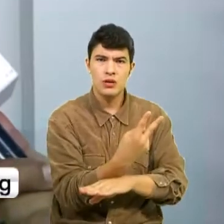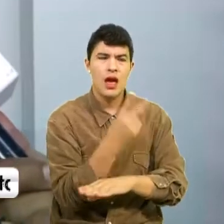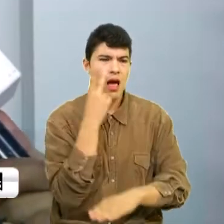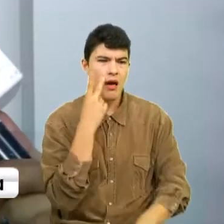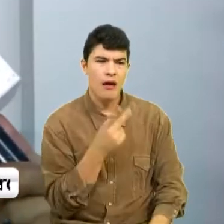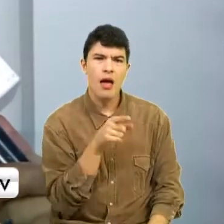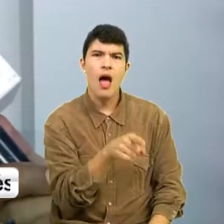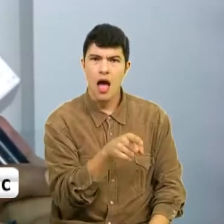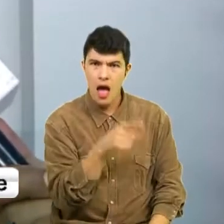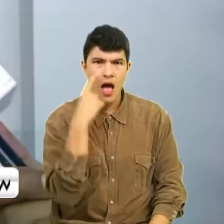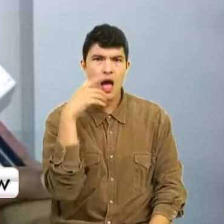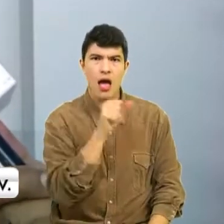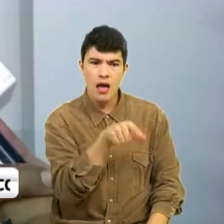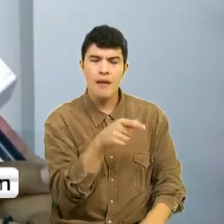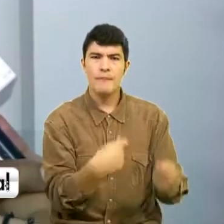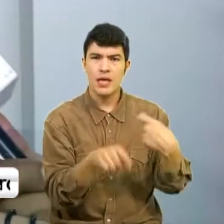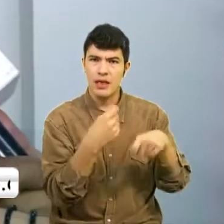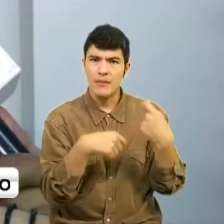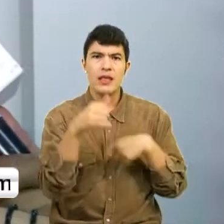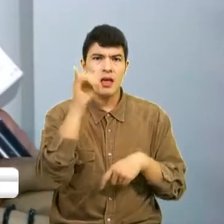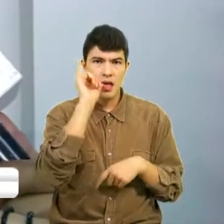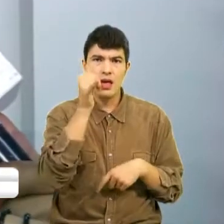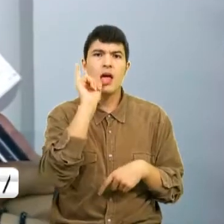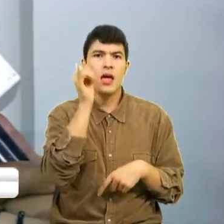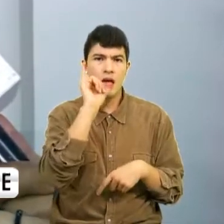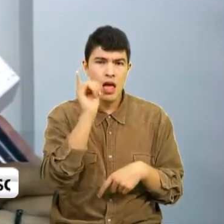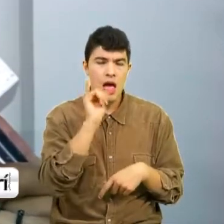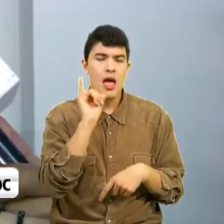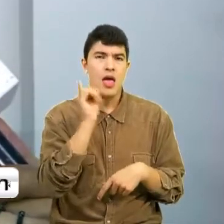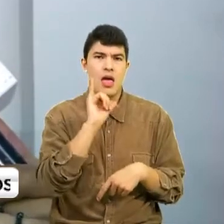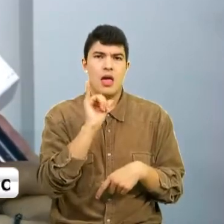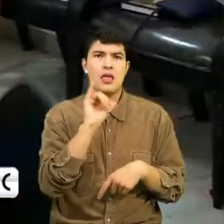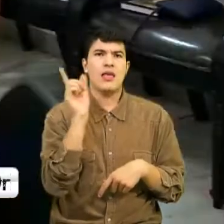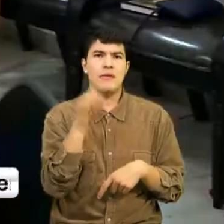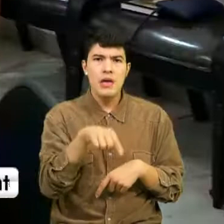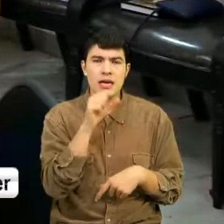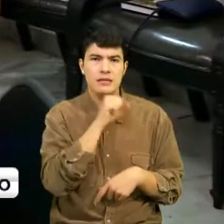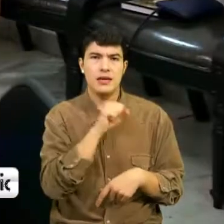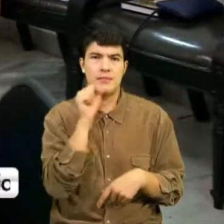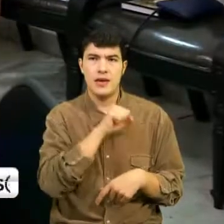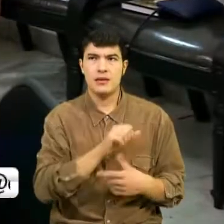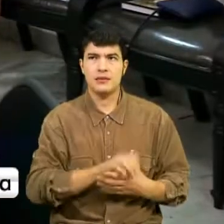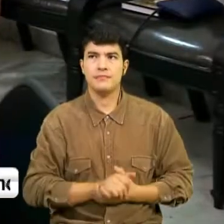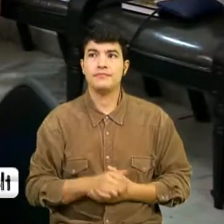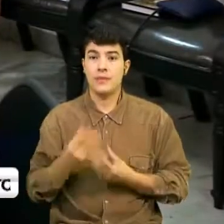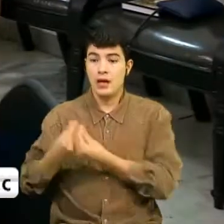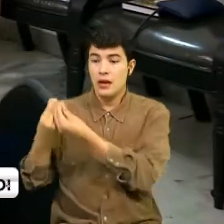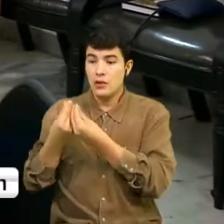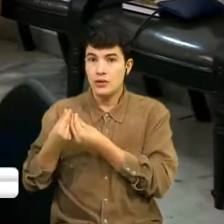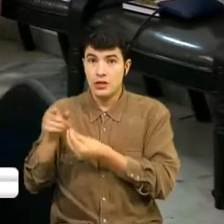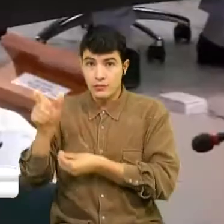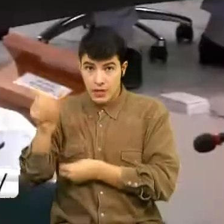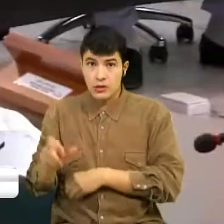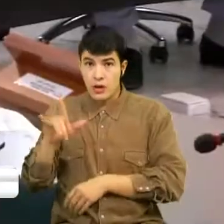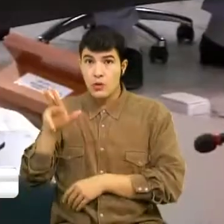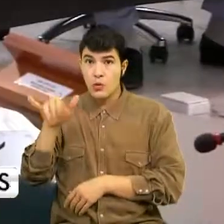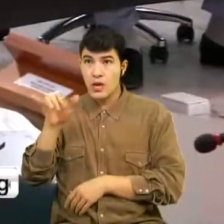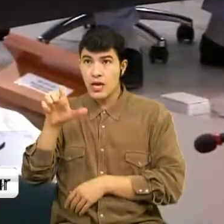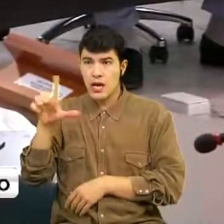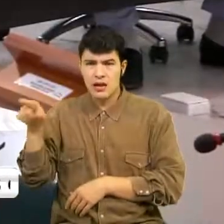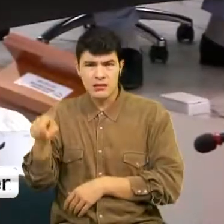que están vendiendo esta clase de licor que están vendiendo cerveza el concejal uriel ortiz cuestionó